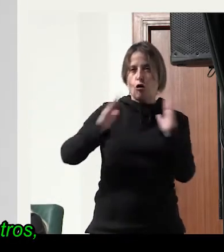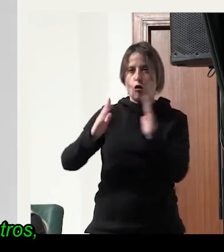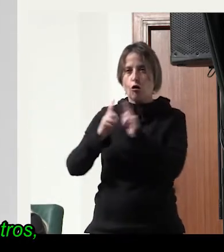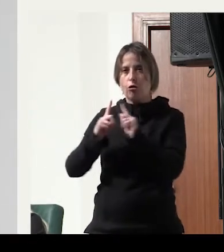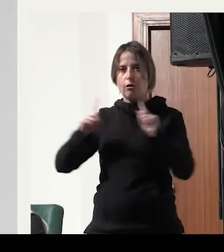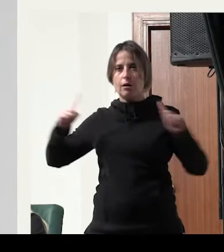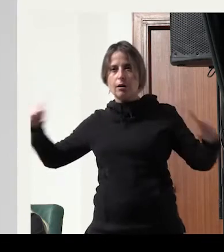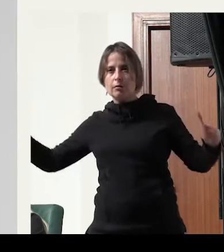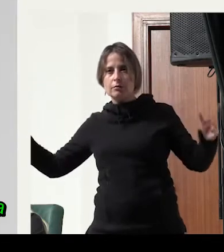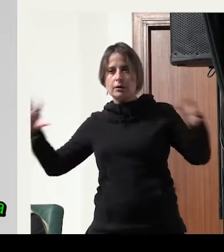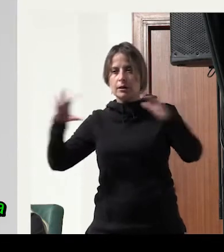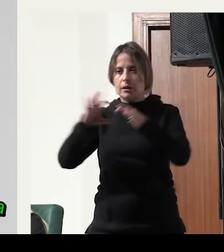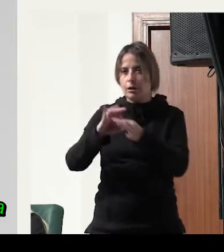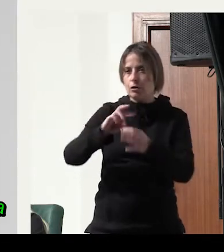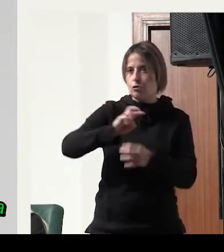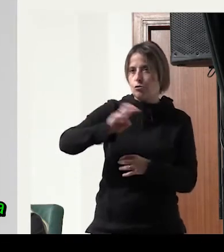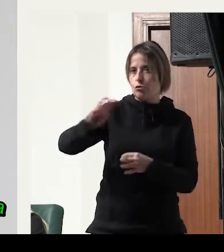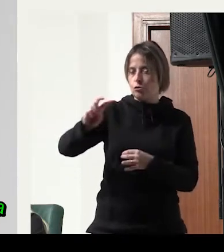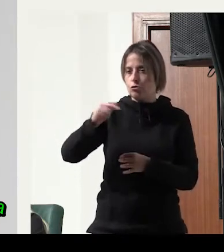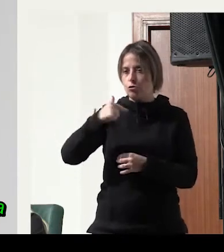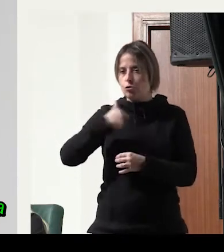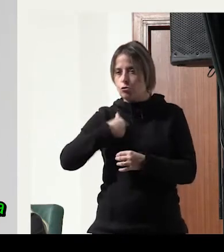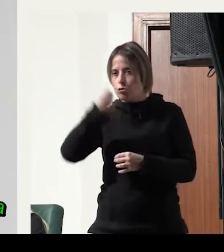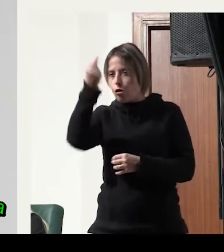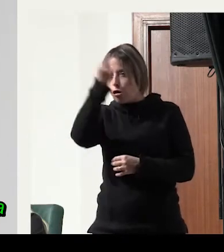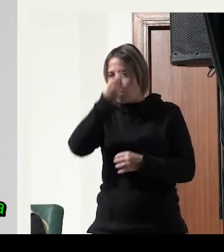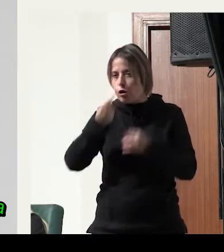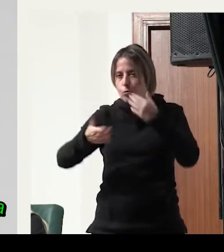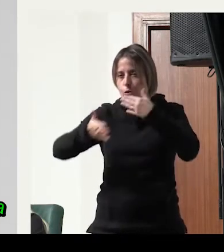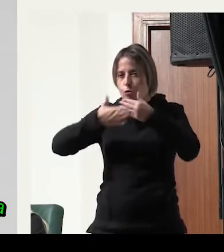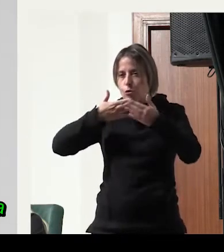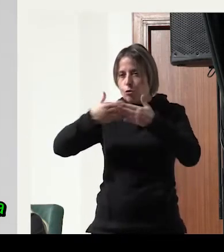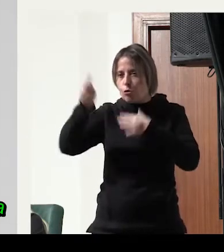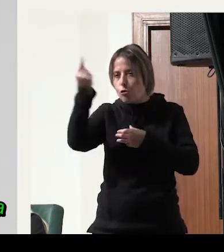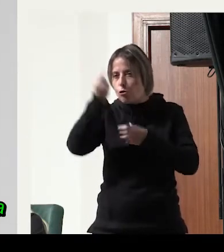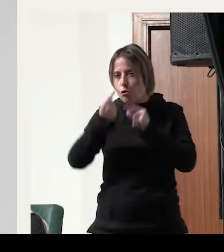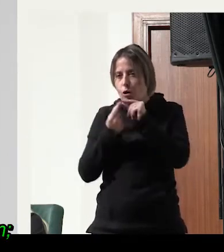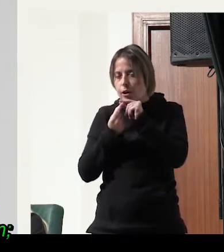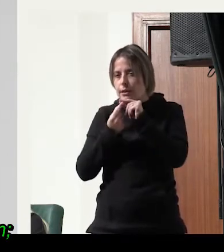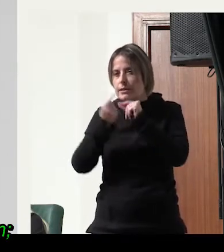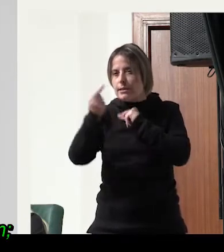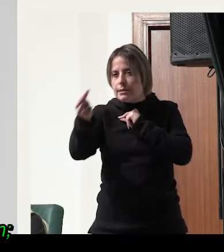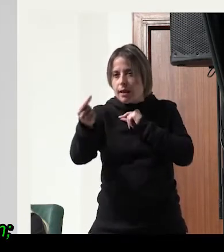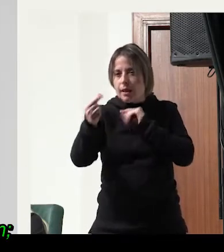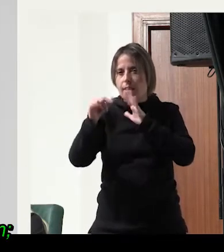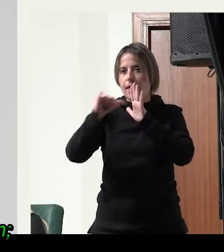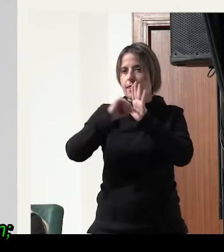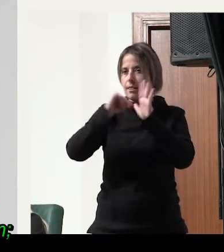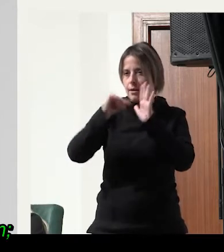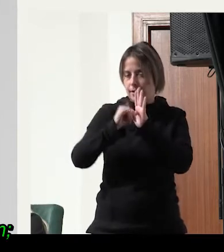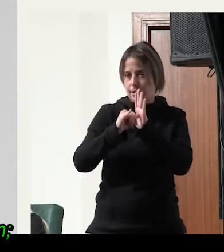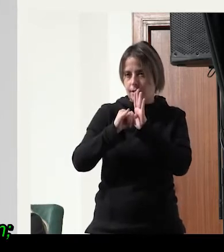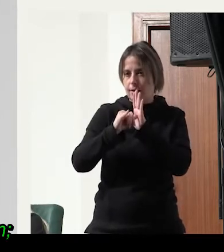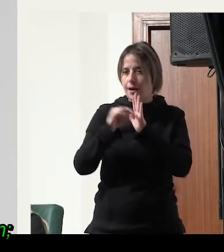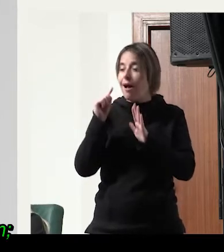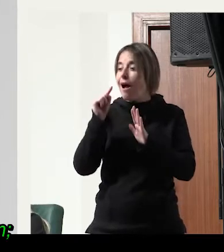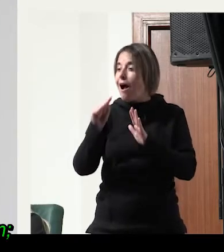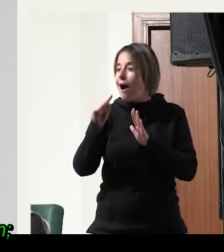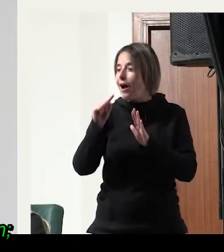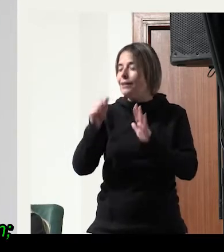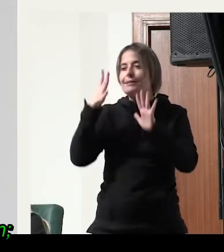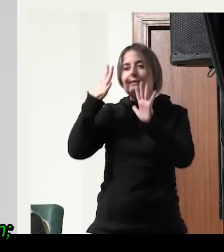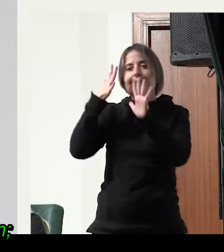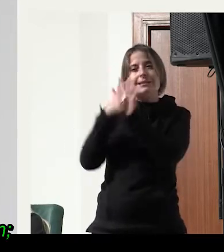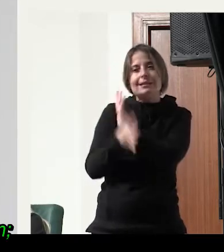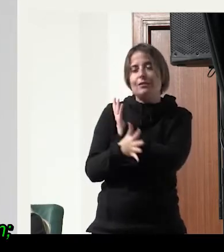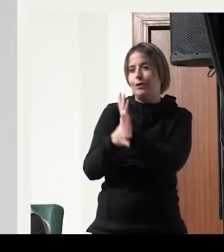los otros, dibujando de manera inédita la distancia y la cercanía, allí donde los significados se